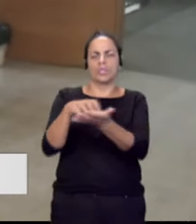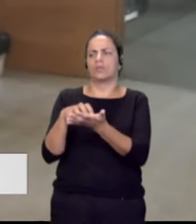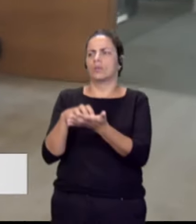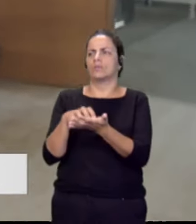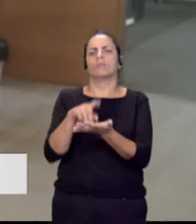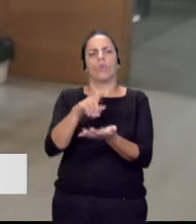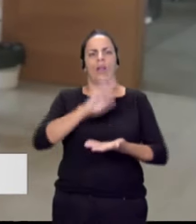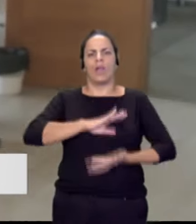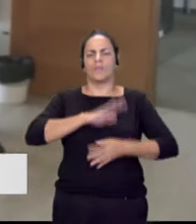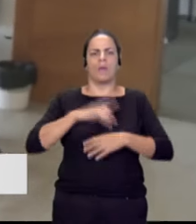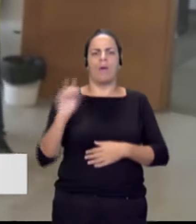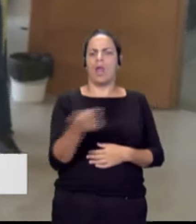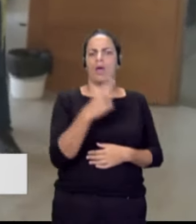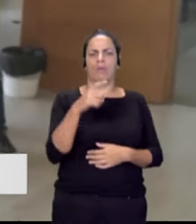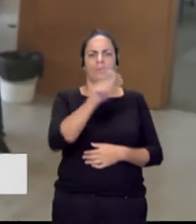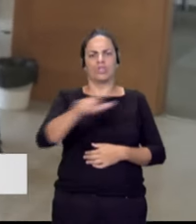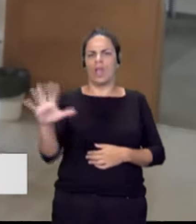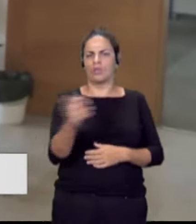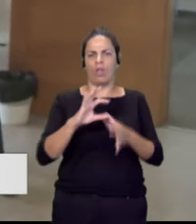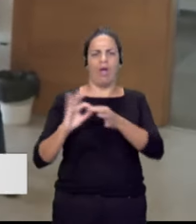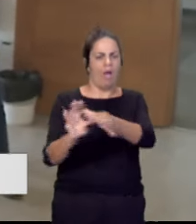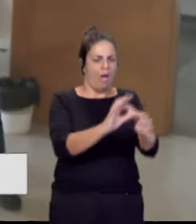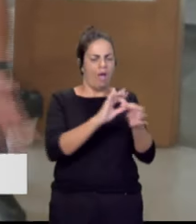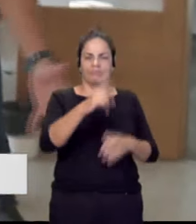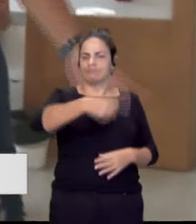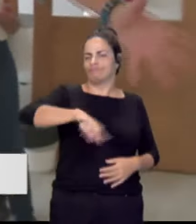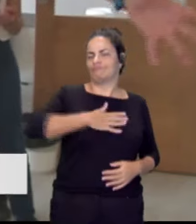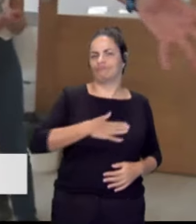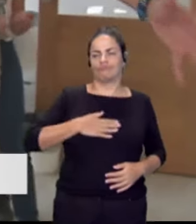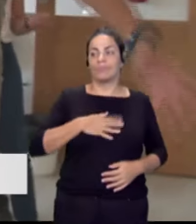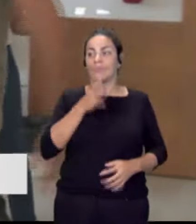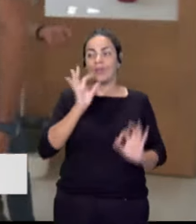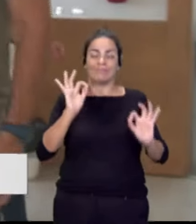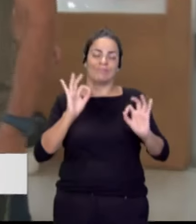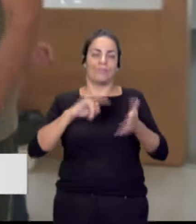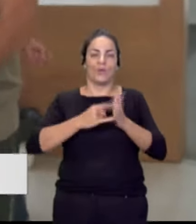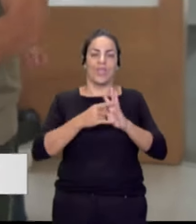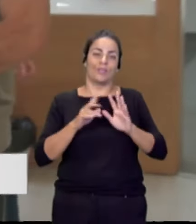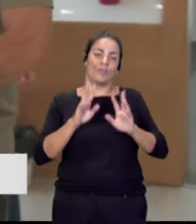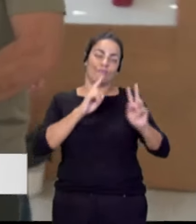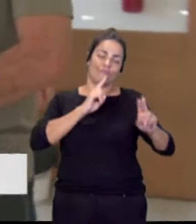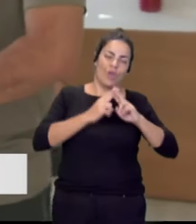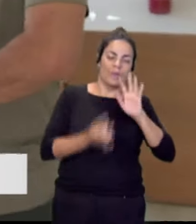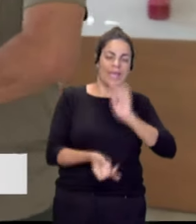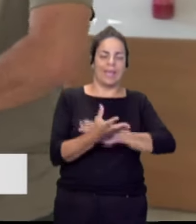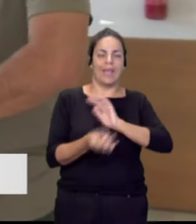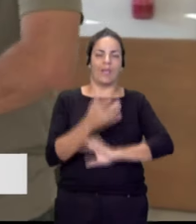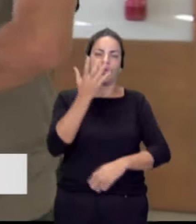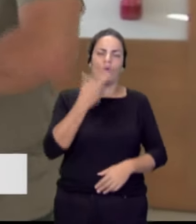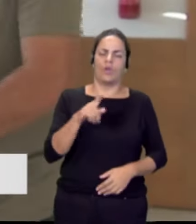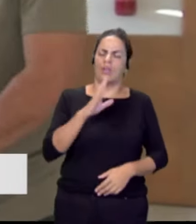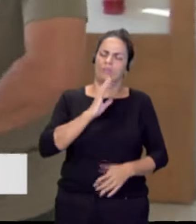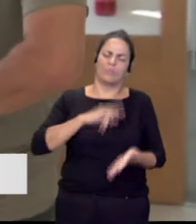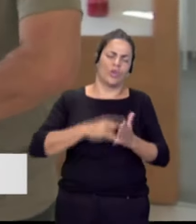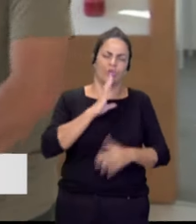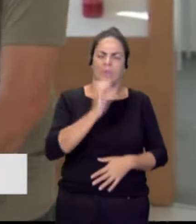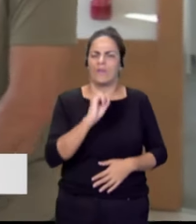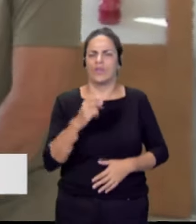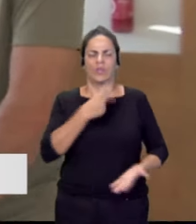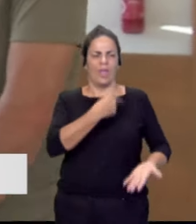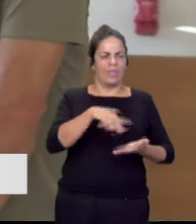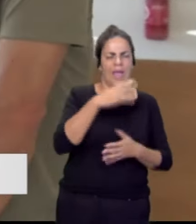unir a todos los chicos, pues también están encantados con hacerlo, sobre todo Creando Colores, que es un proyecto maravilloso de danza, teatro y sobre todo inclusión,